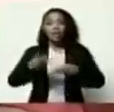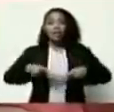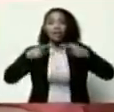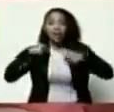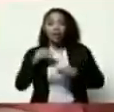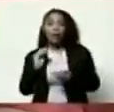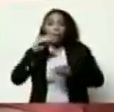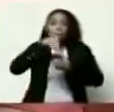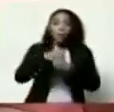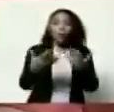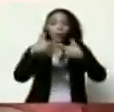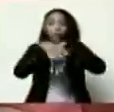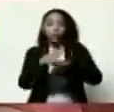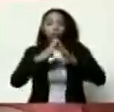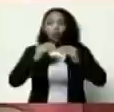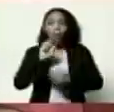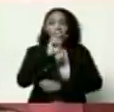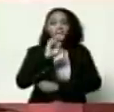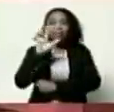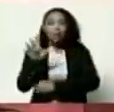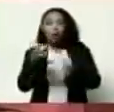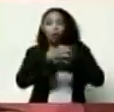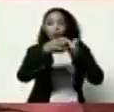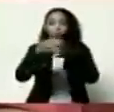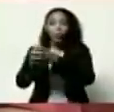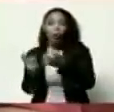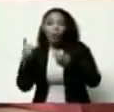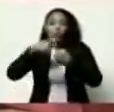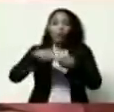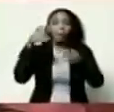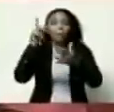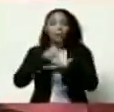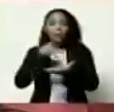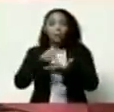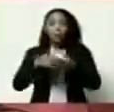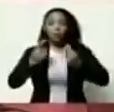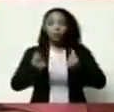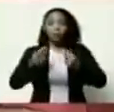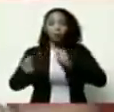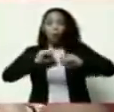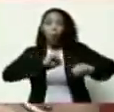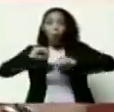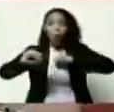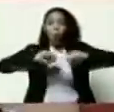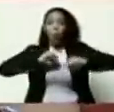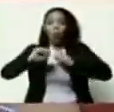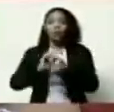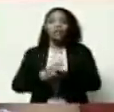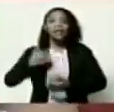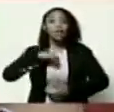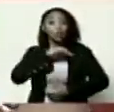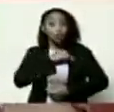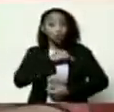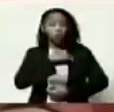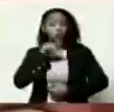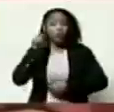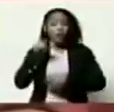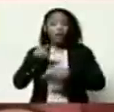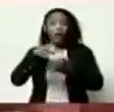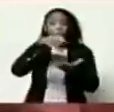incorporados, 25 sectores al menos, estuvieron incorporados activamente. Y tuvimos nosotros desde las